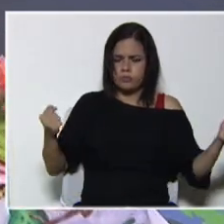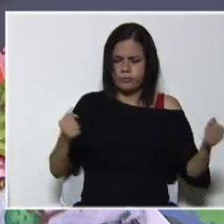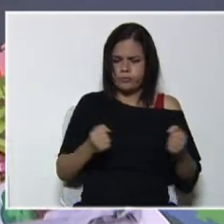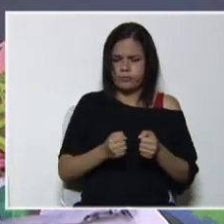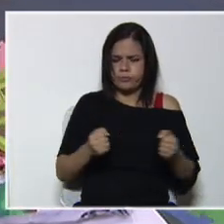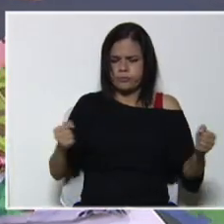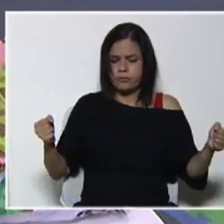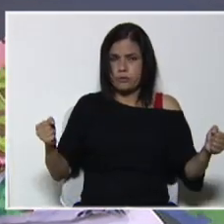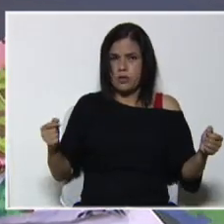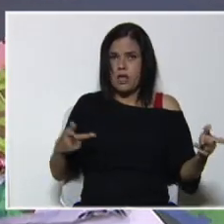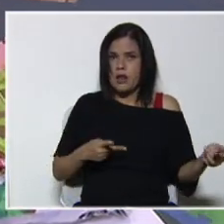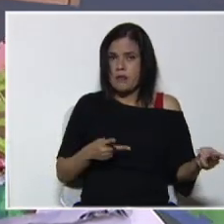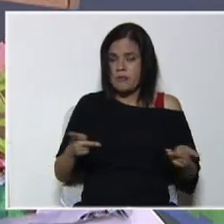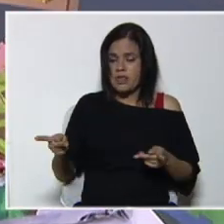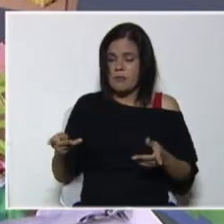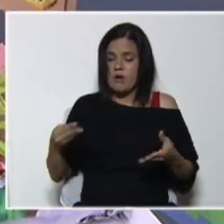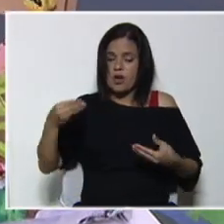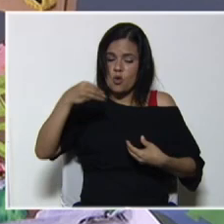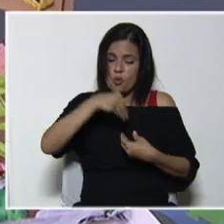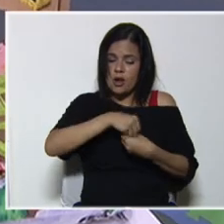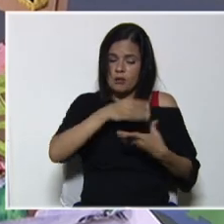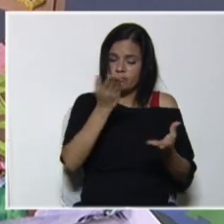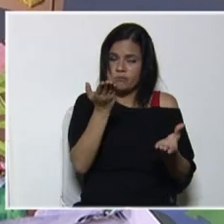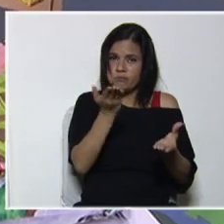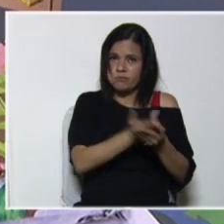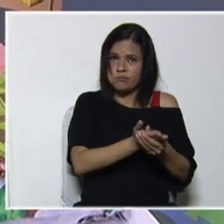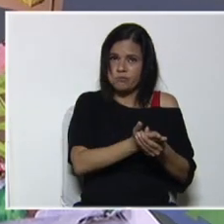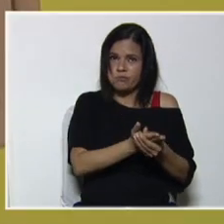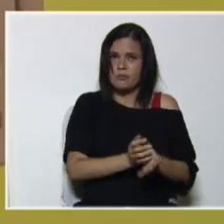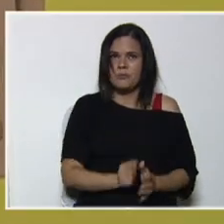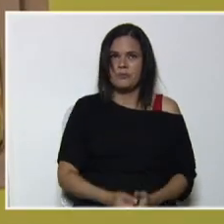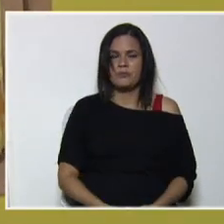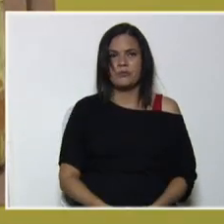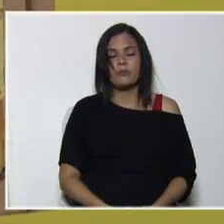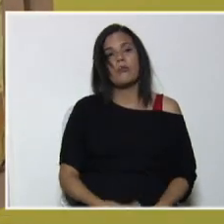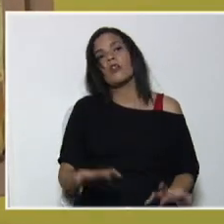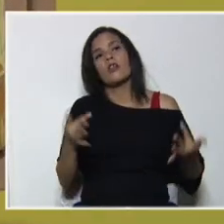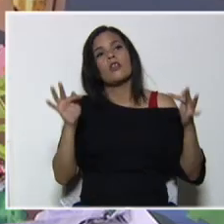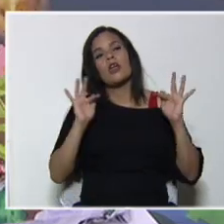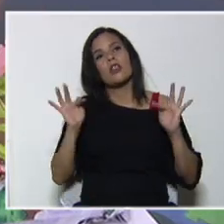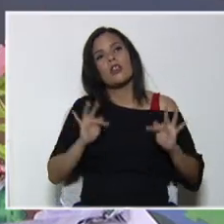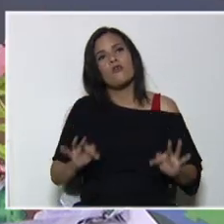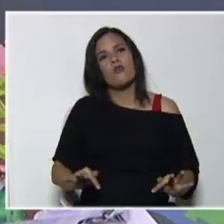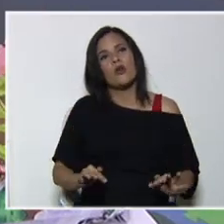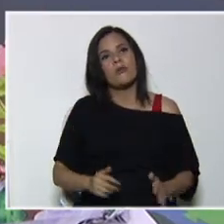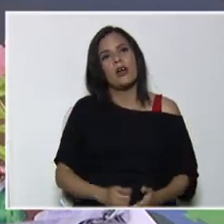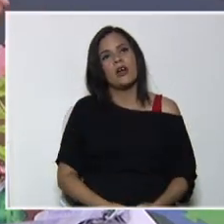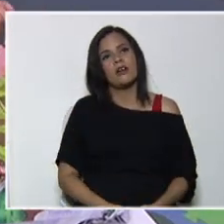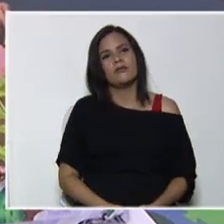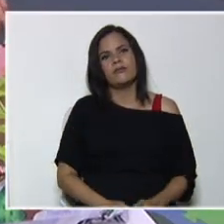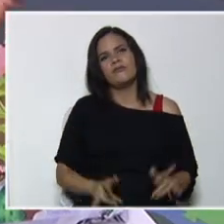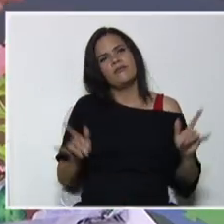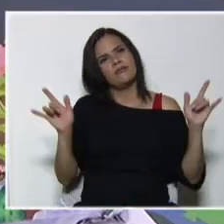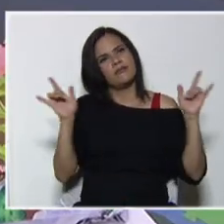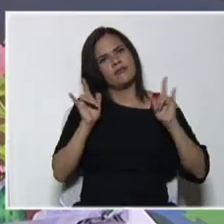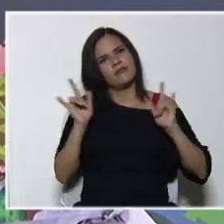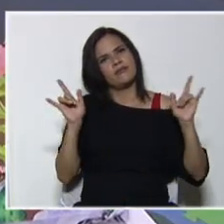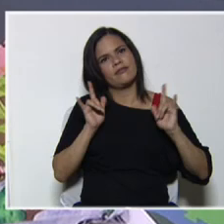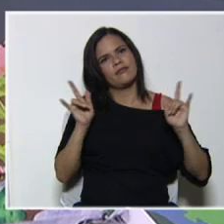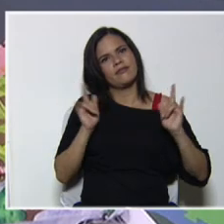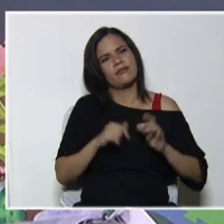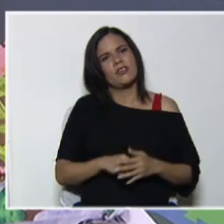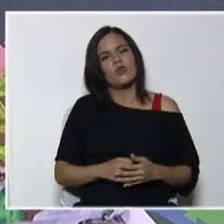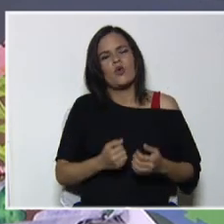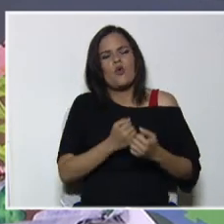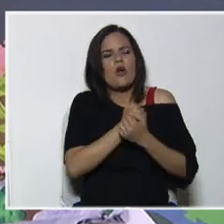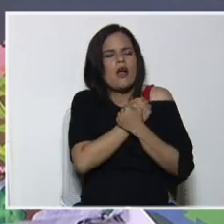lo guarde dentro de la carpeta de trabajo. Y de esta forma, pues me despido con